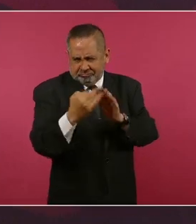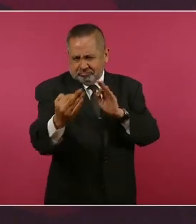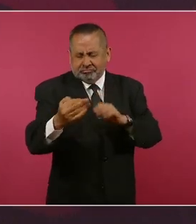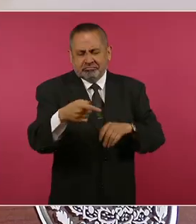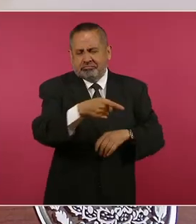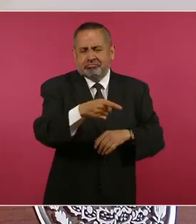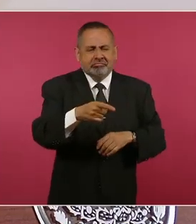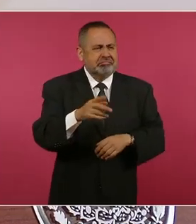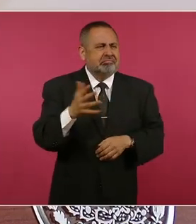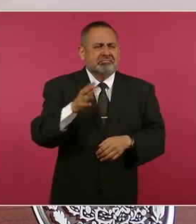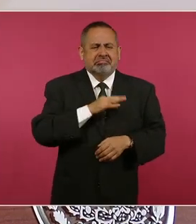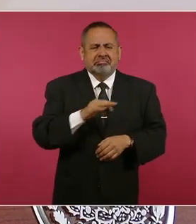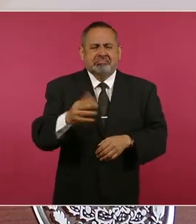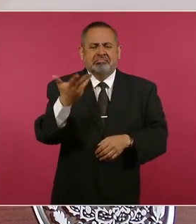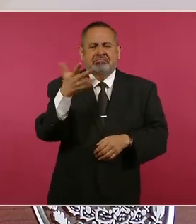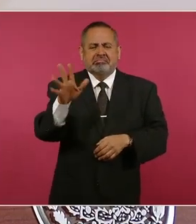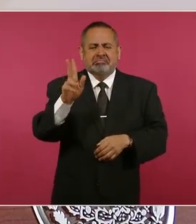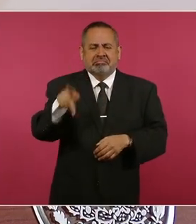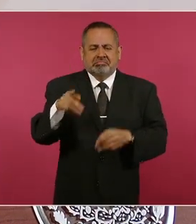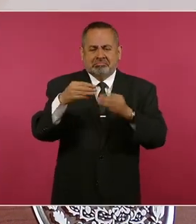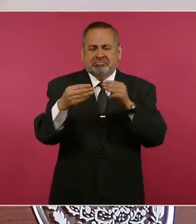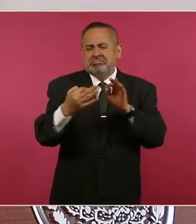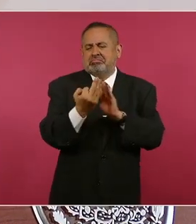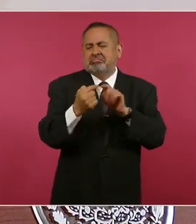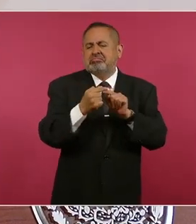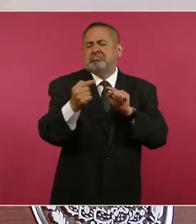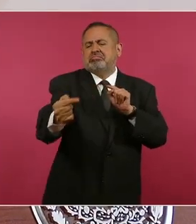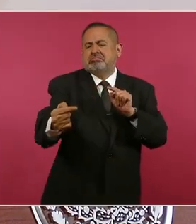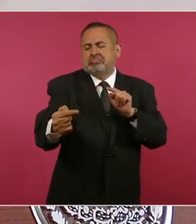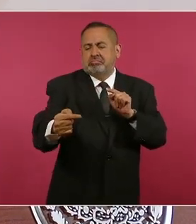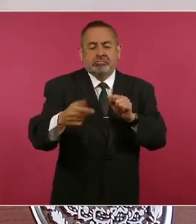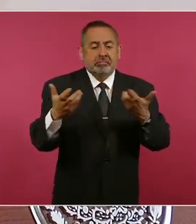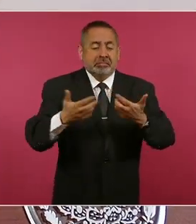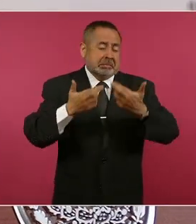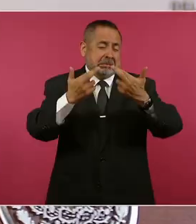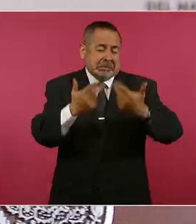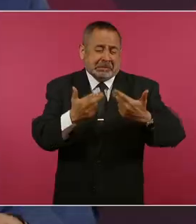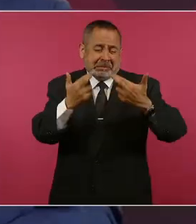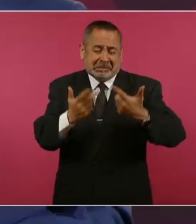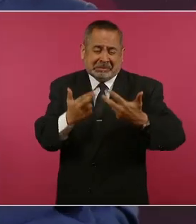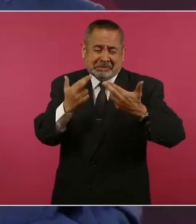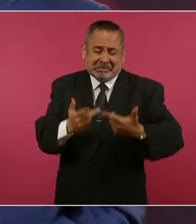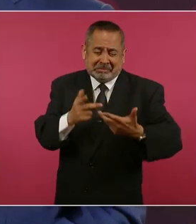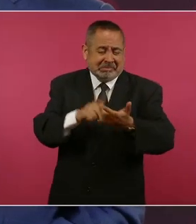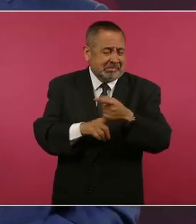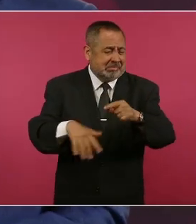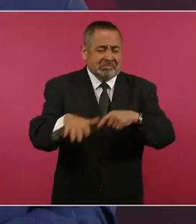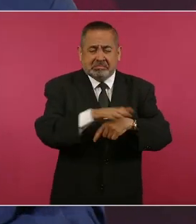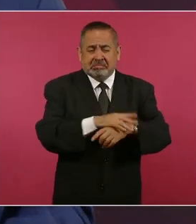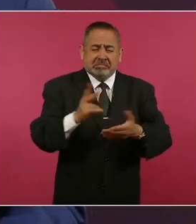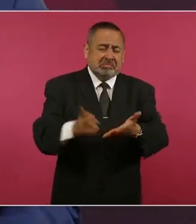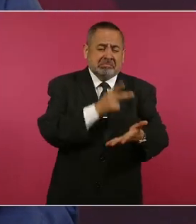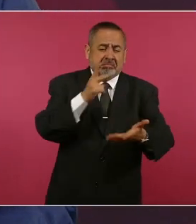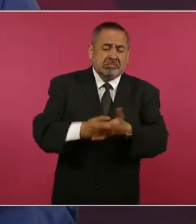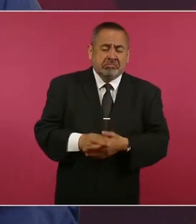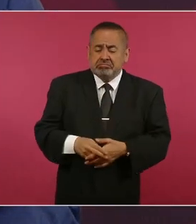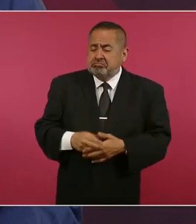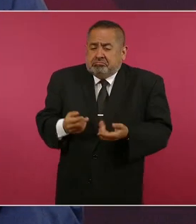como a 10 kilómetros, lo que ha venido haciendo de manera